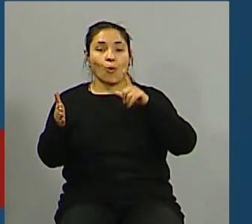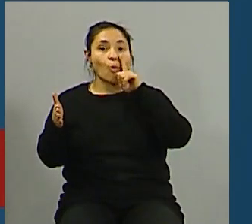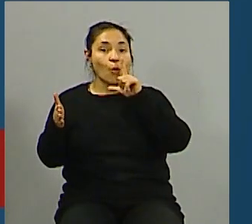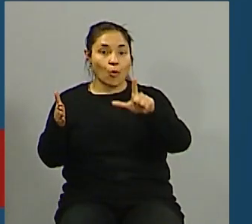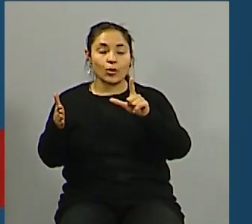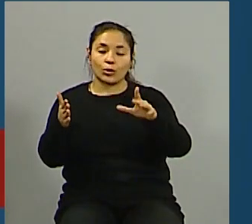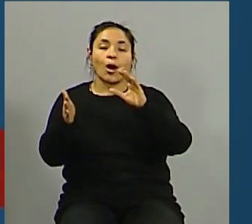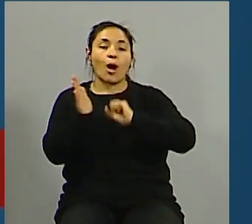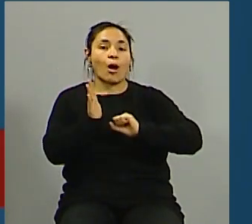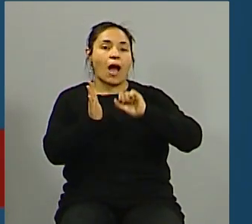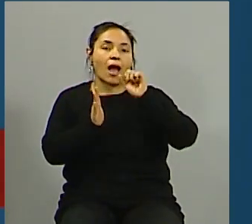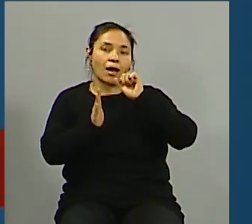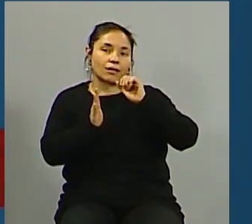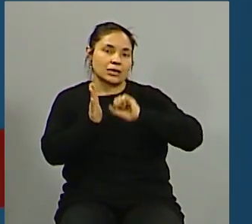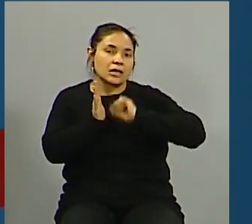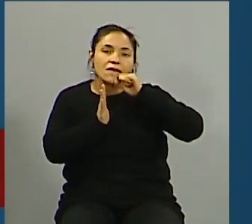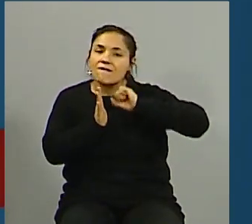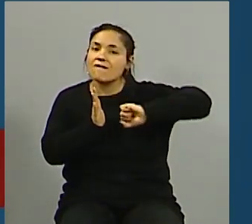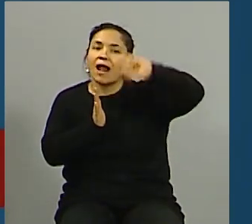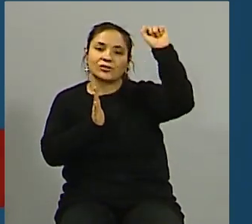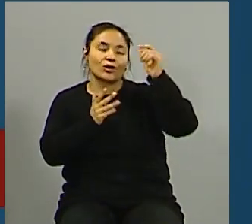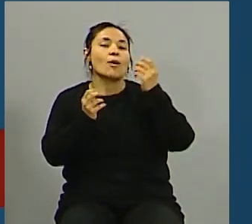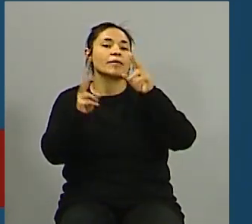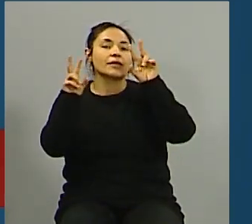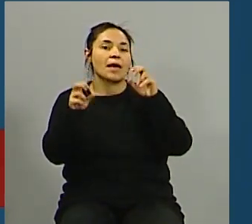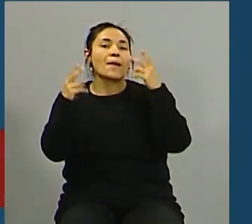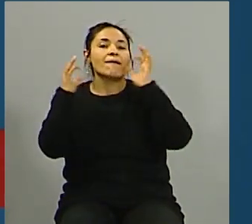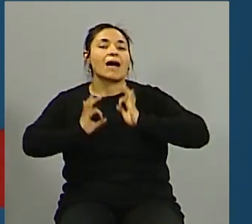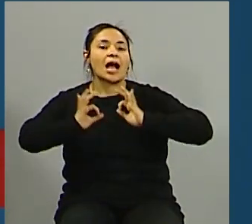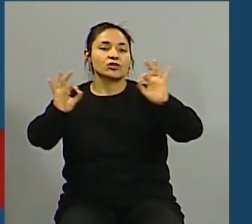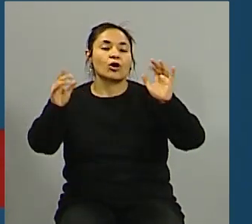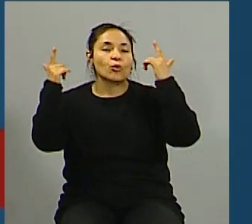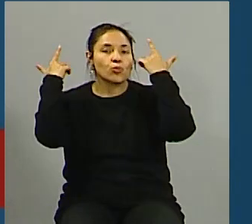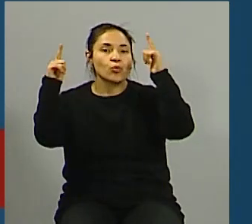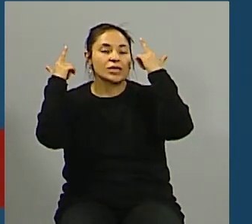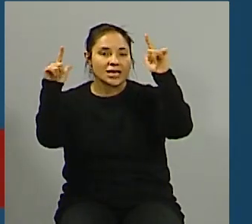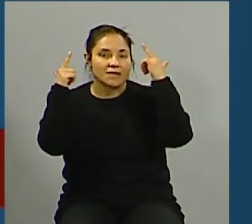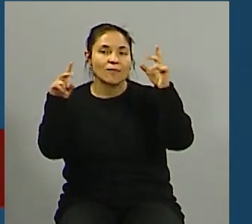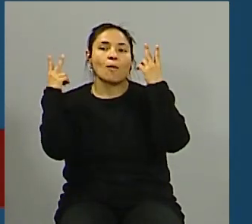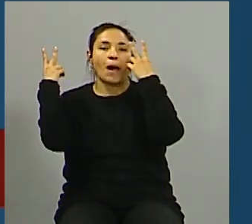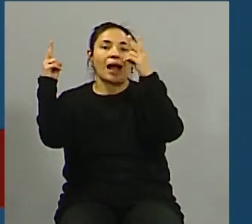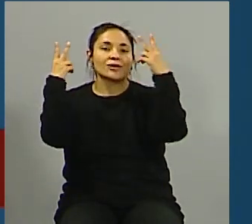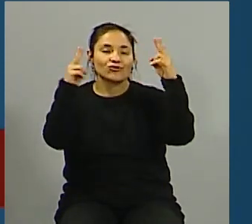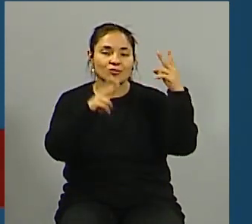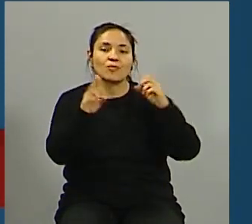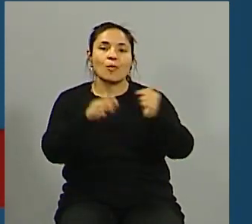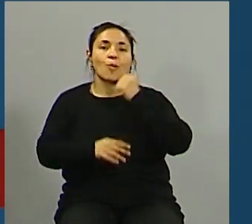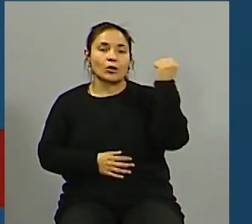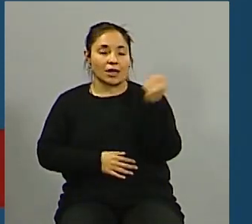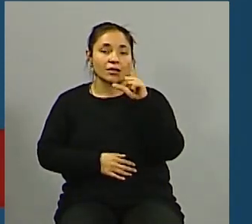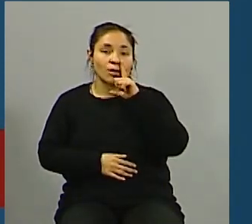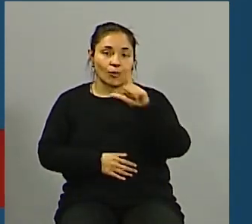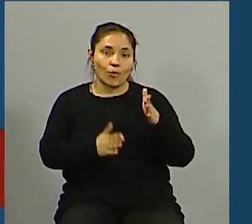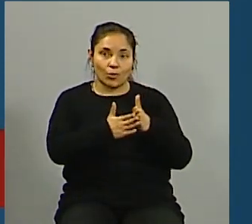aumento significativo, que es el que tiene que ver con las vacaciones. El movimiento turístico que se ha generado en julio, que ha sido muy importante,